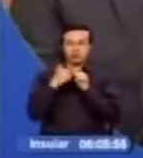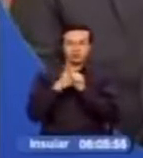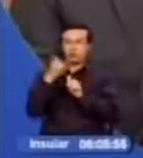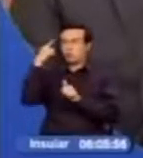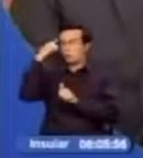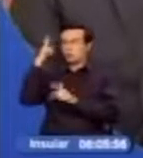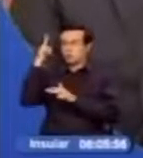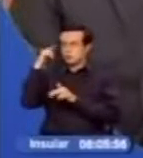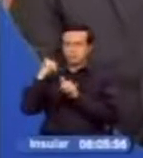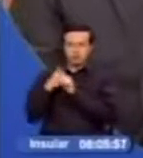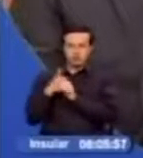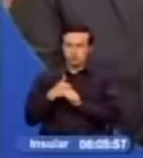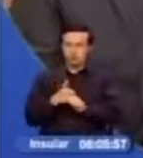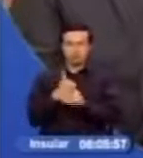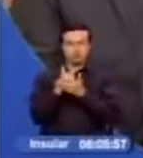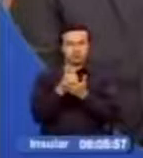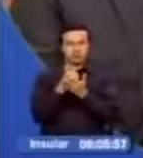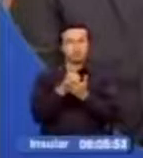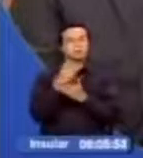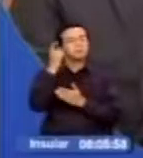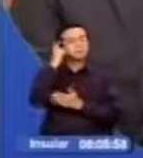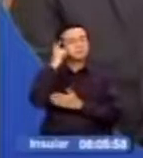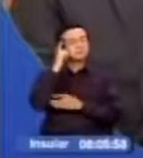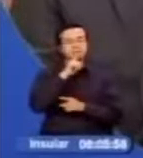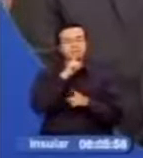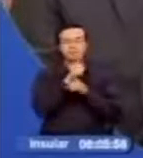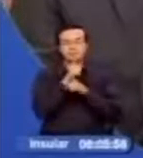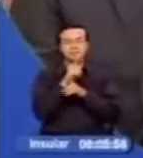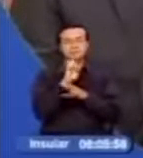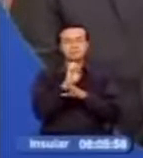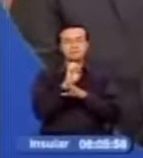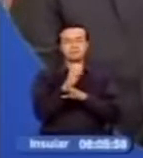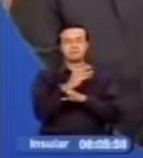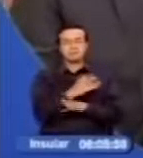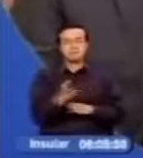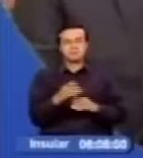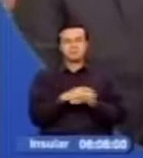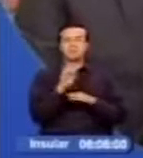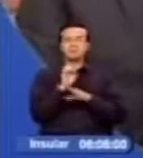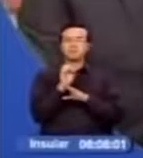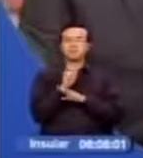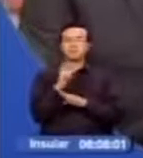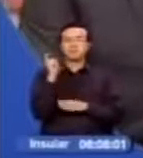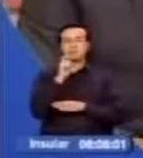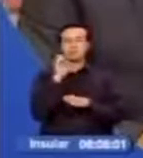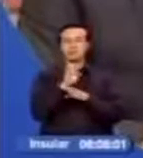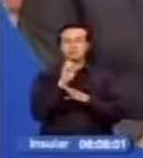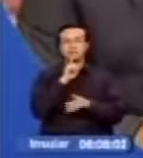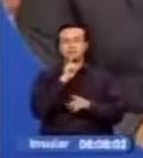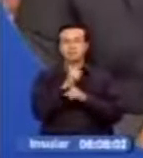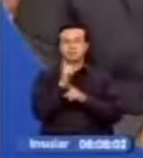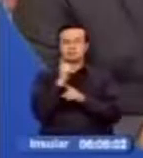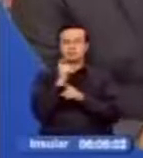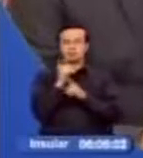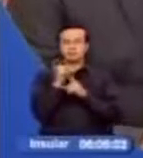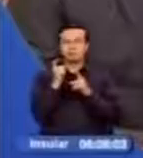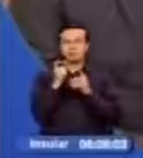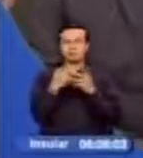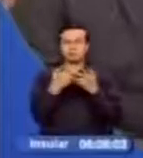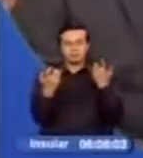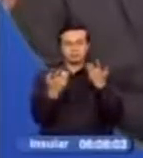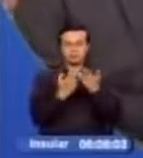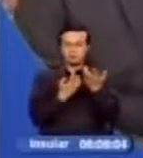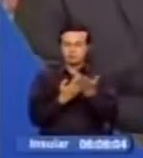Estado. Yo sigo sosteniendo que el Ecuador tiene que descentralizarse y